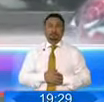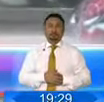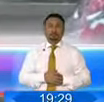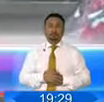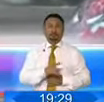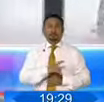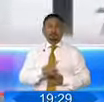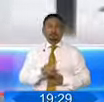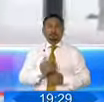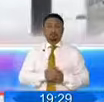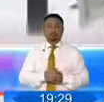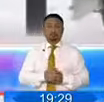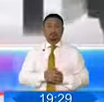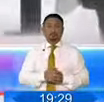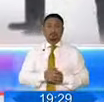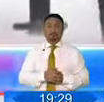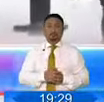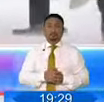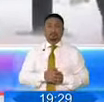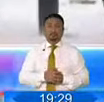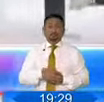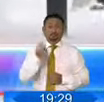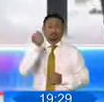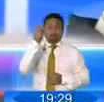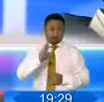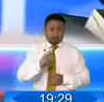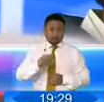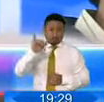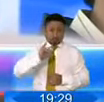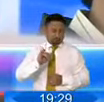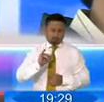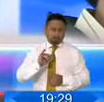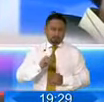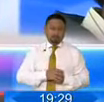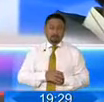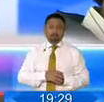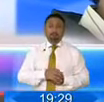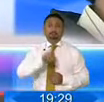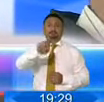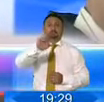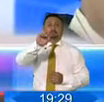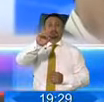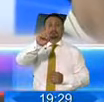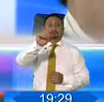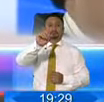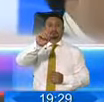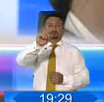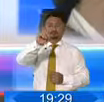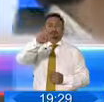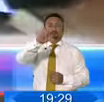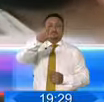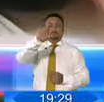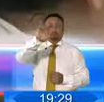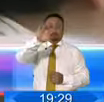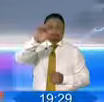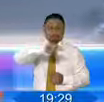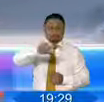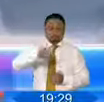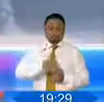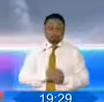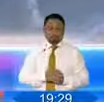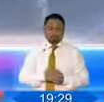aire no influyen en lo absoluto en lo que ocurre en el sur del continente, como lo explica Rodolfo Molina, coordinador de la Dirección de Pronósticos del INAMI,